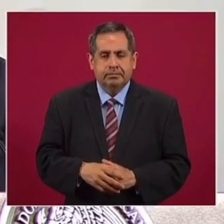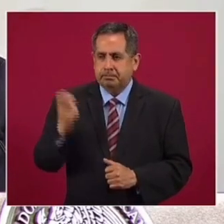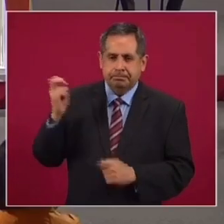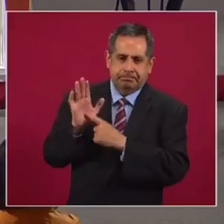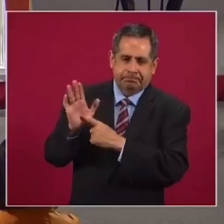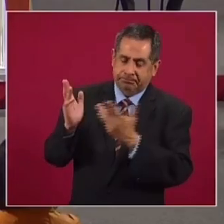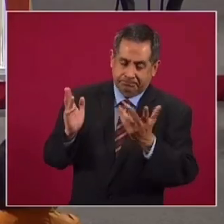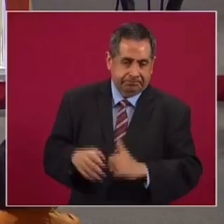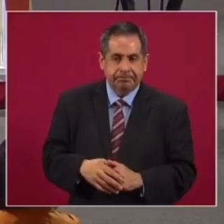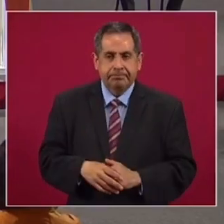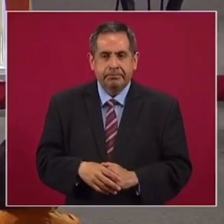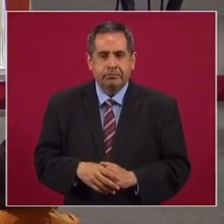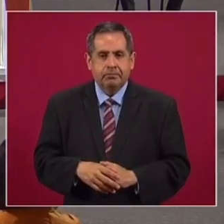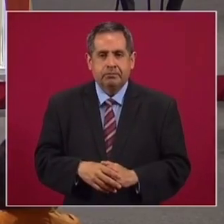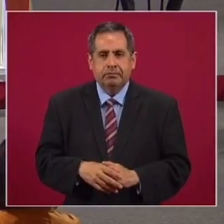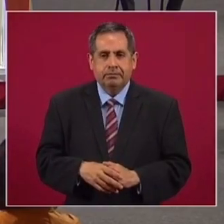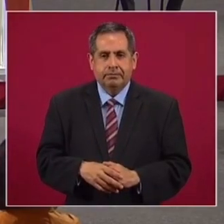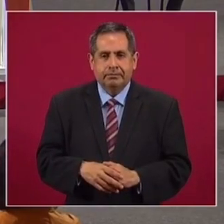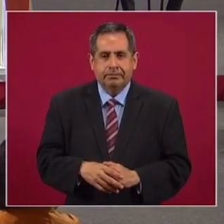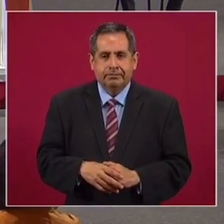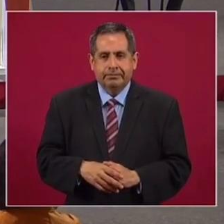Ahí está.